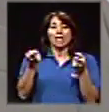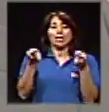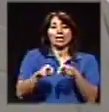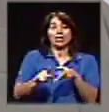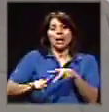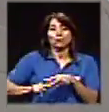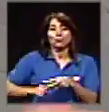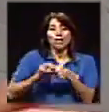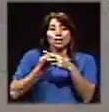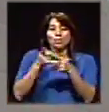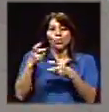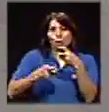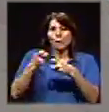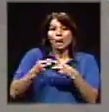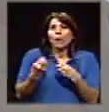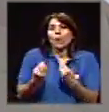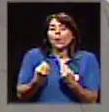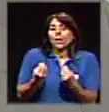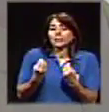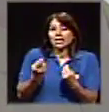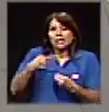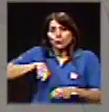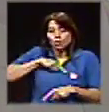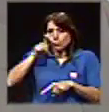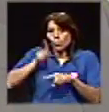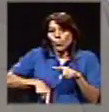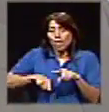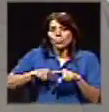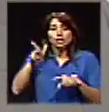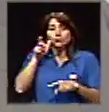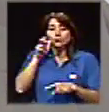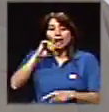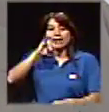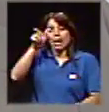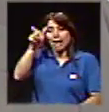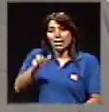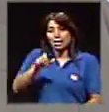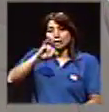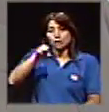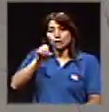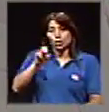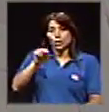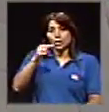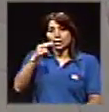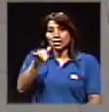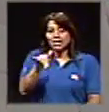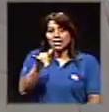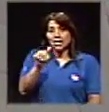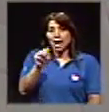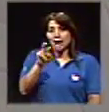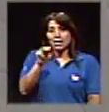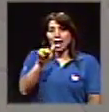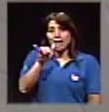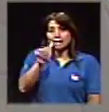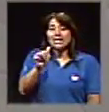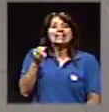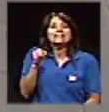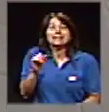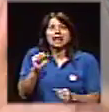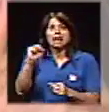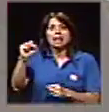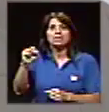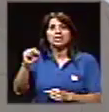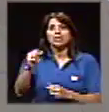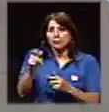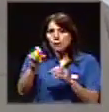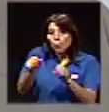no tengamos la oportunidad de escuchar de don Johnny Araya en caso de que él ganase? ¿Qué intenta hacer? Porque mientras tanto lo que